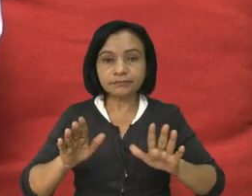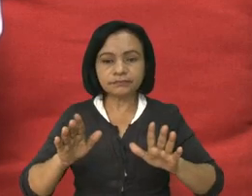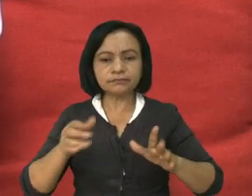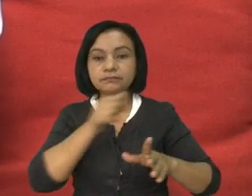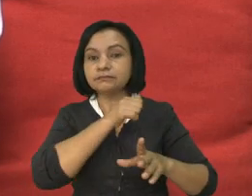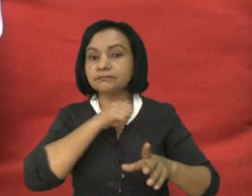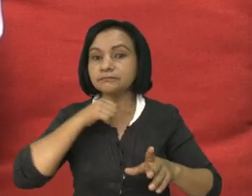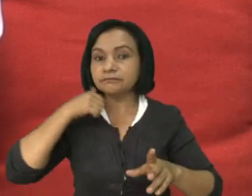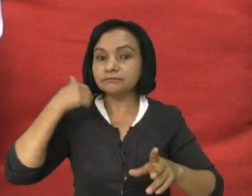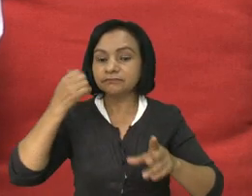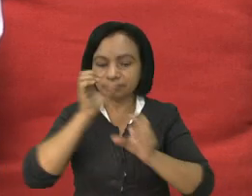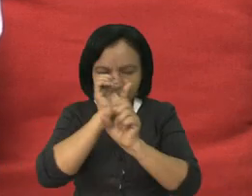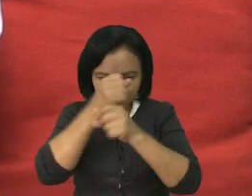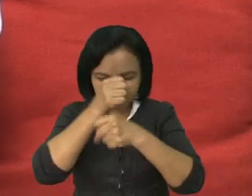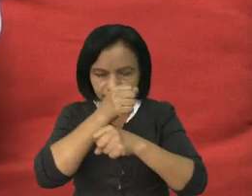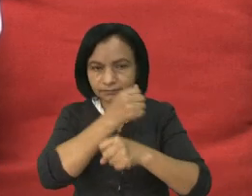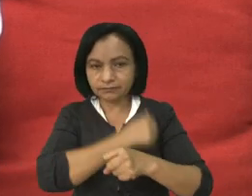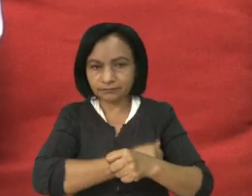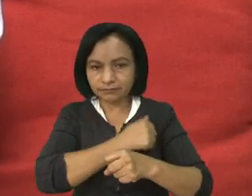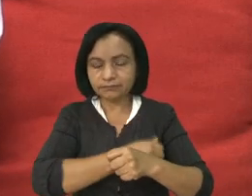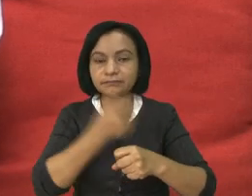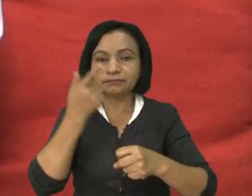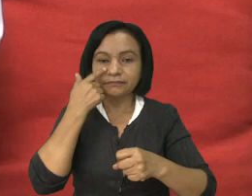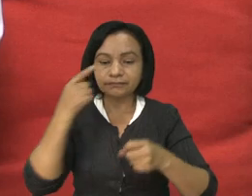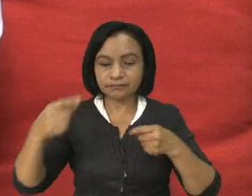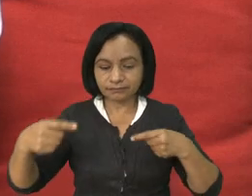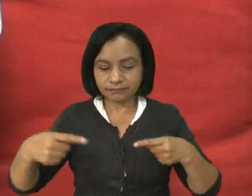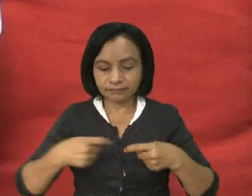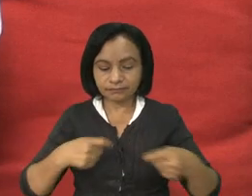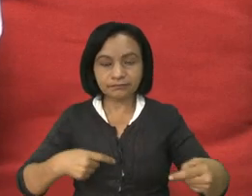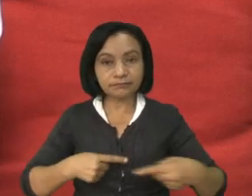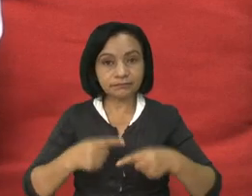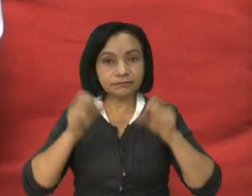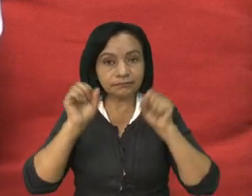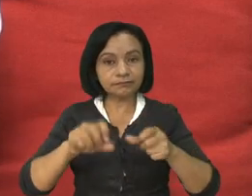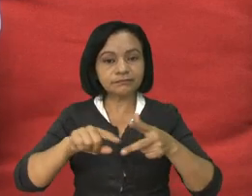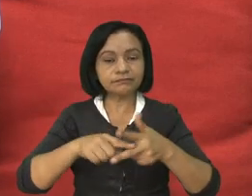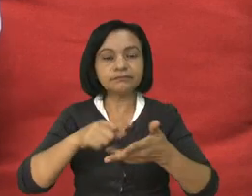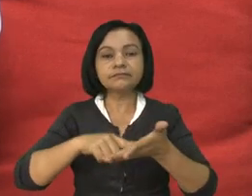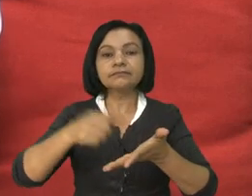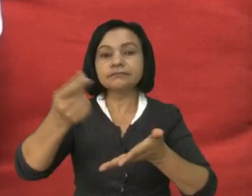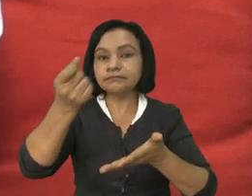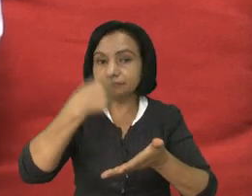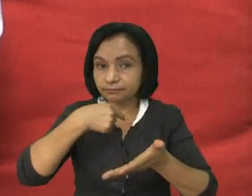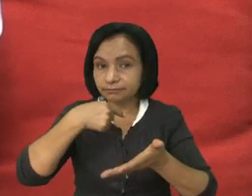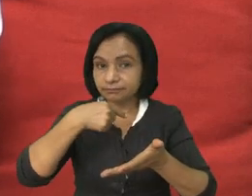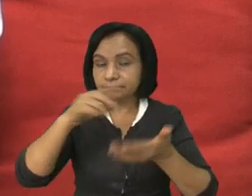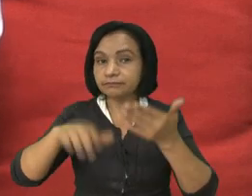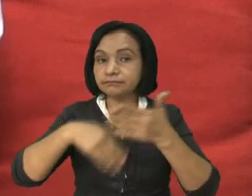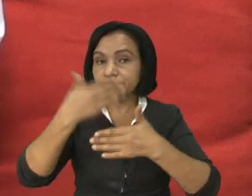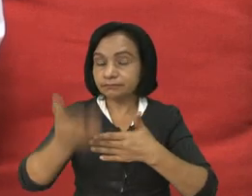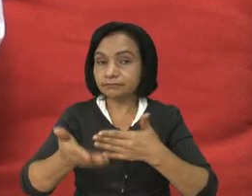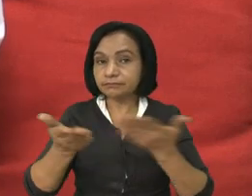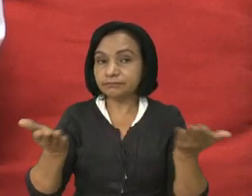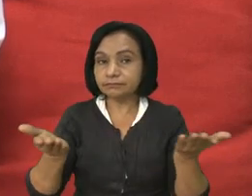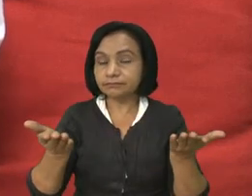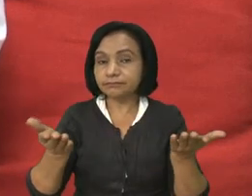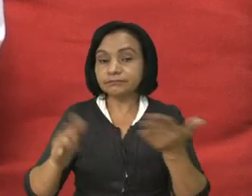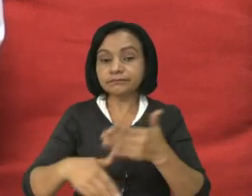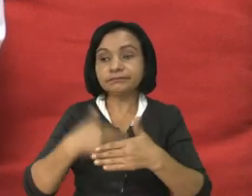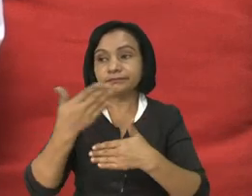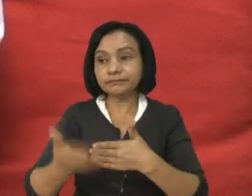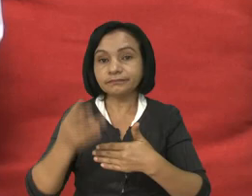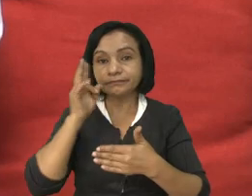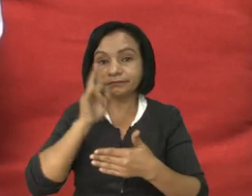fecal para determinar primero el tipo de parásito, para poder iniciar el tratamiento y después